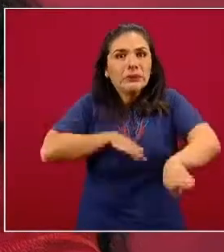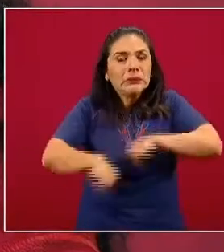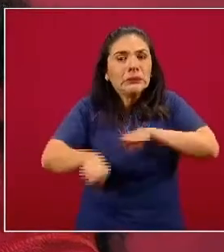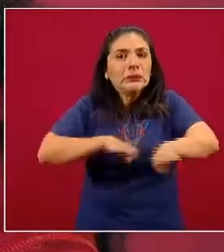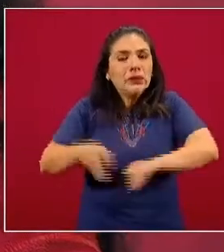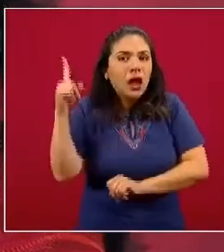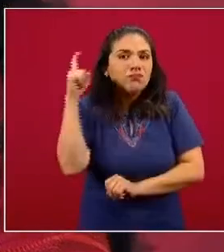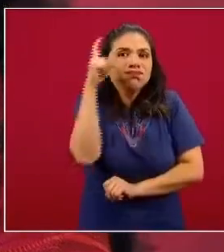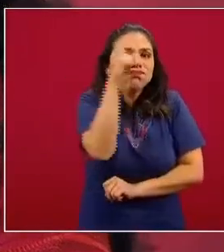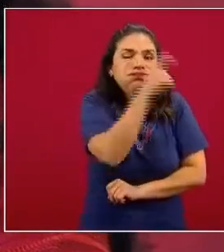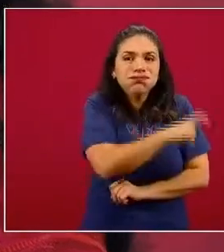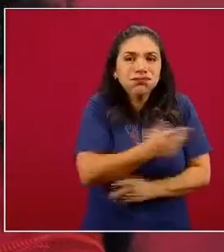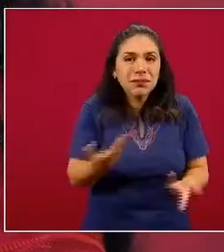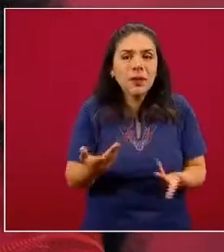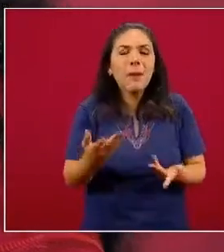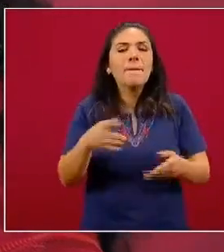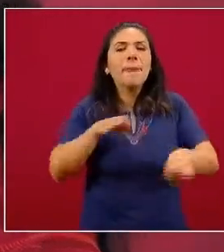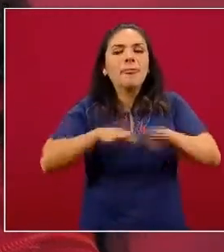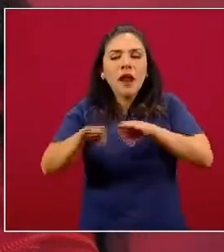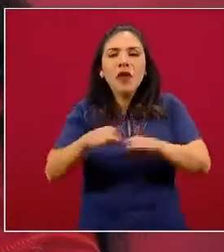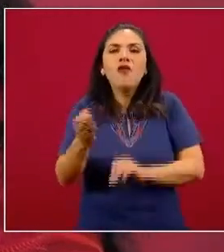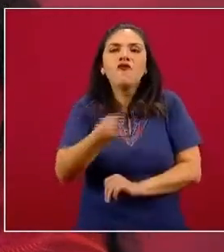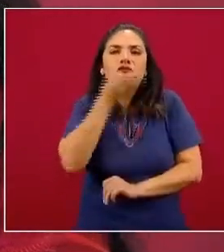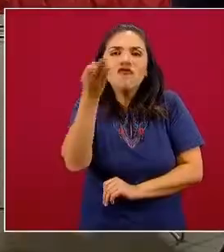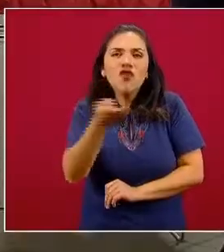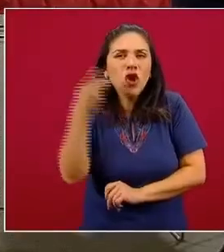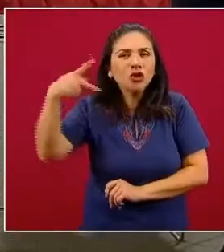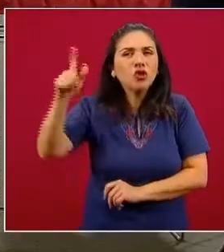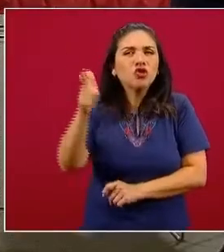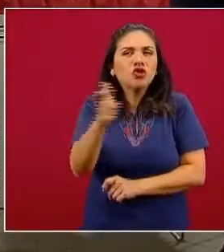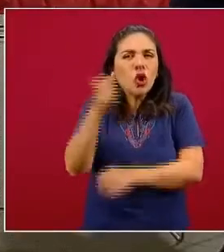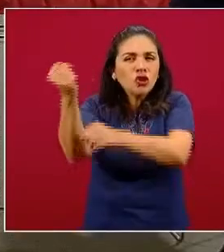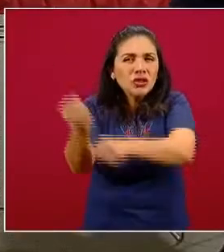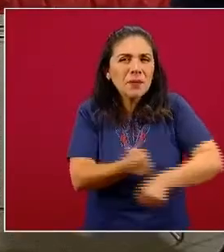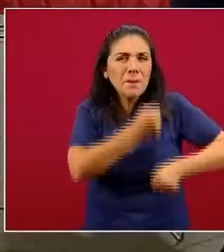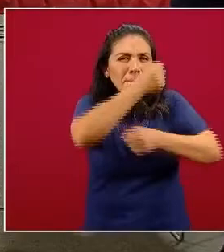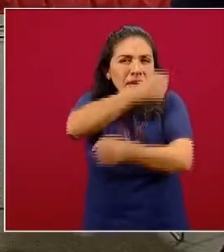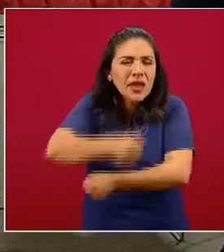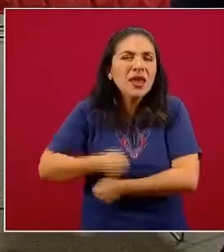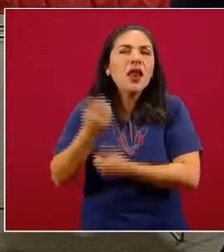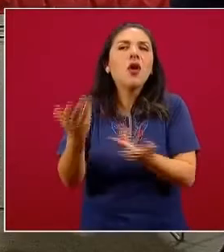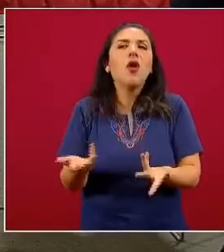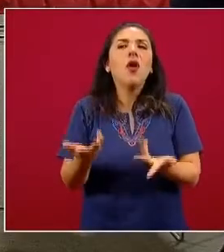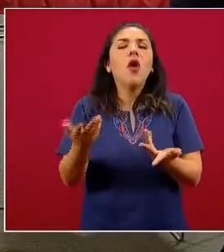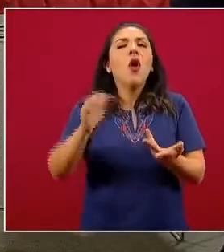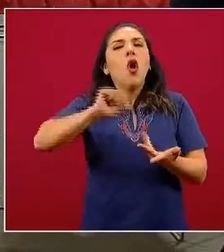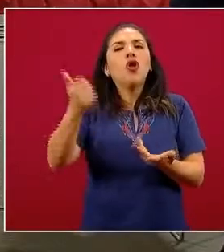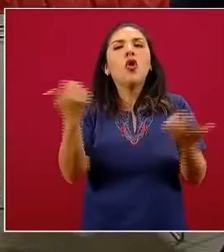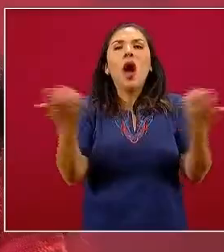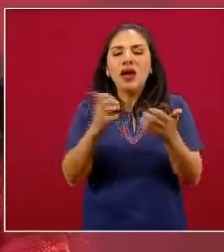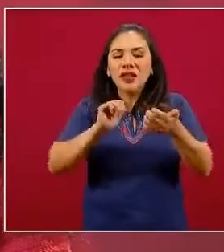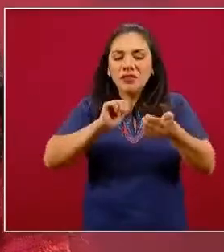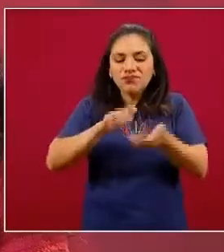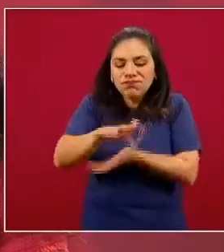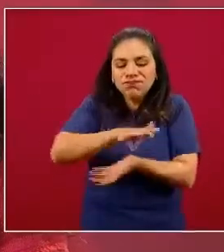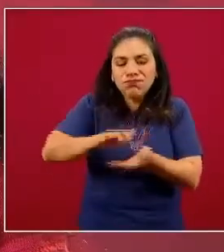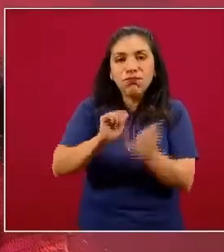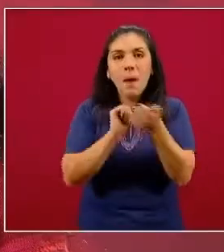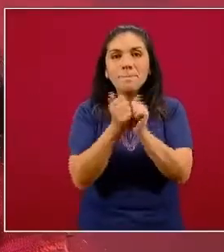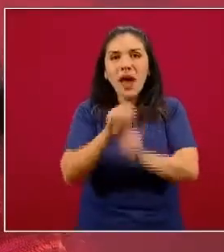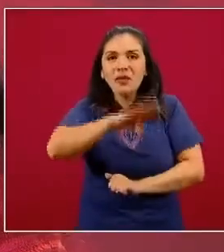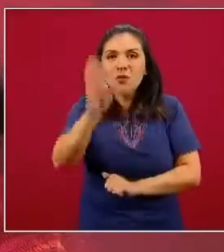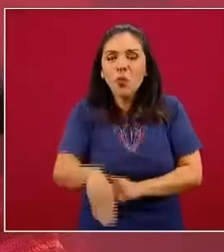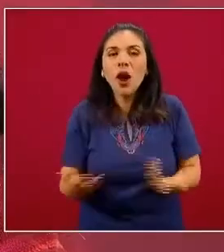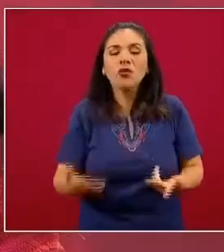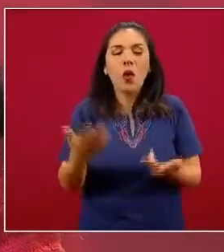momento difícil. Los productores de flor, de Xochimilco, por ejemplo, aquellos que hacen pan de muerto,